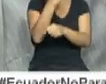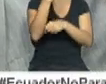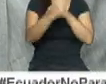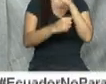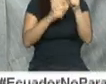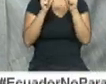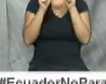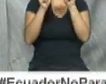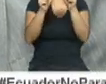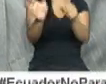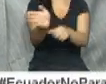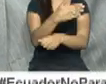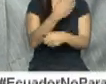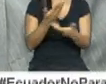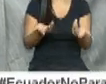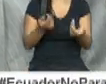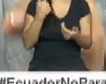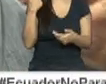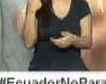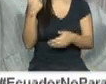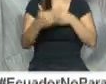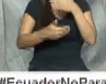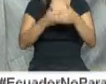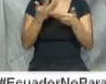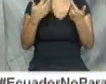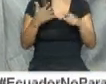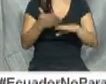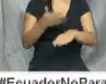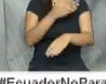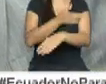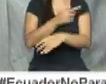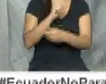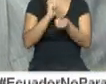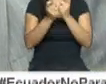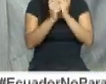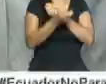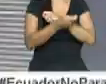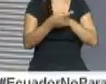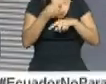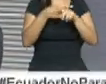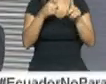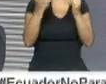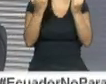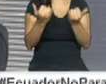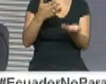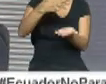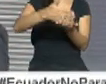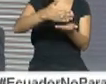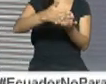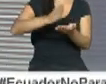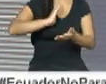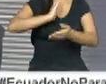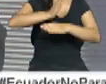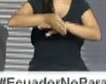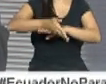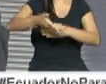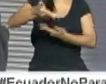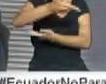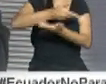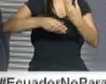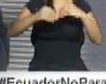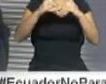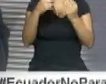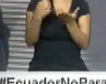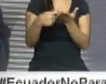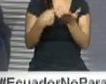desarrollo de la institucionalidad propiamente militar, ¿no? Muy bien, vamos a hacer una pausa en este momento y vamos luego a continuar con ese